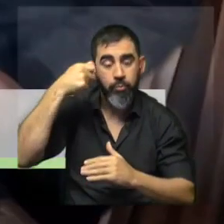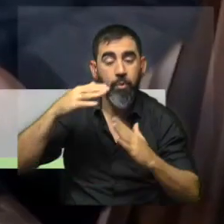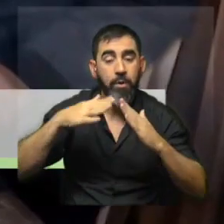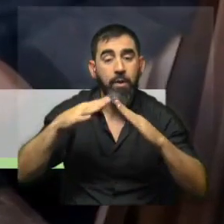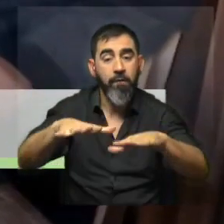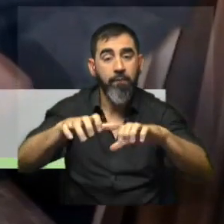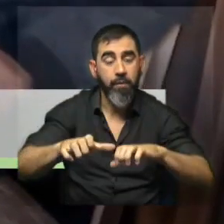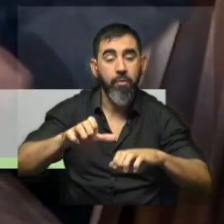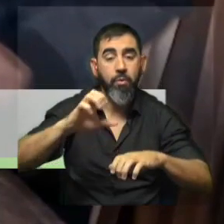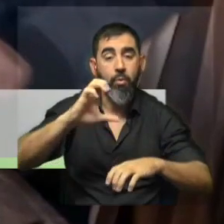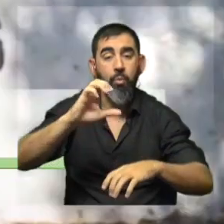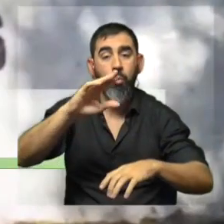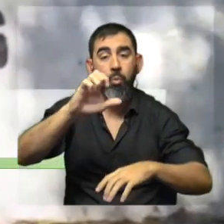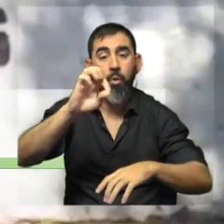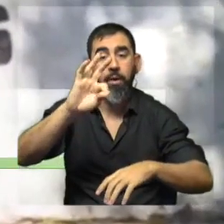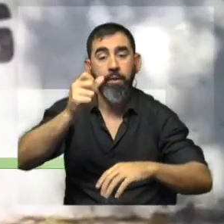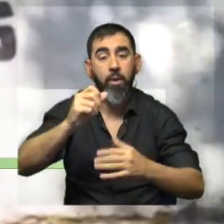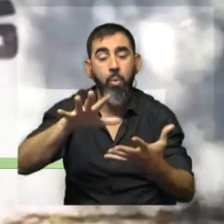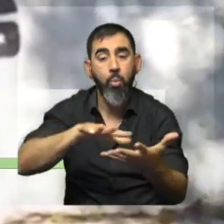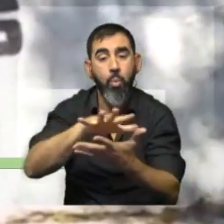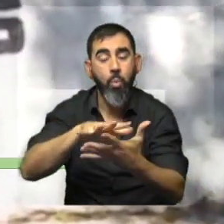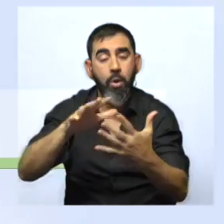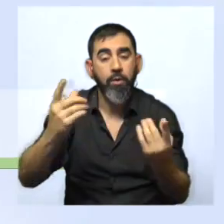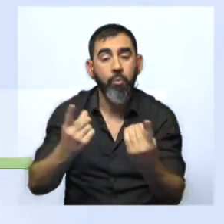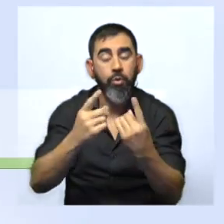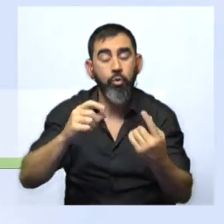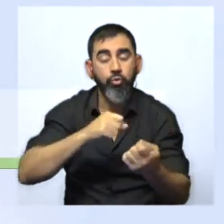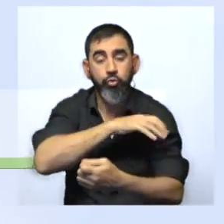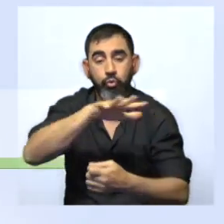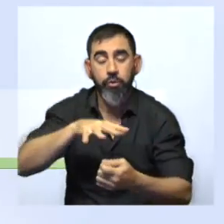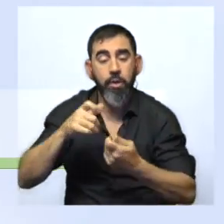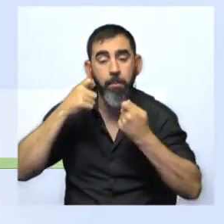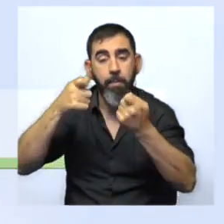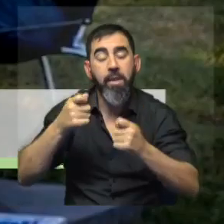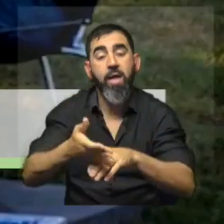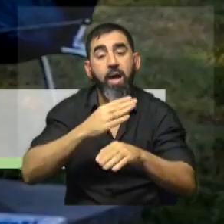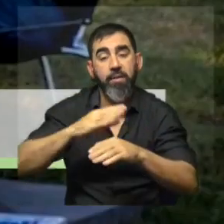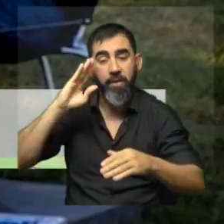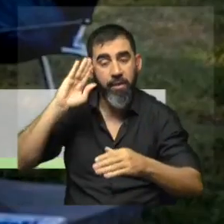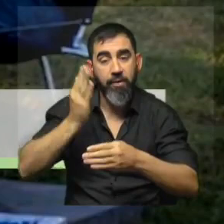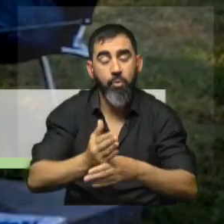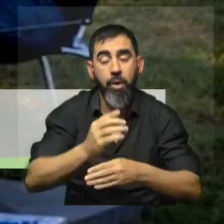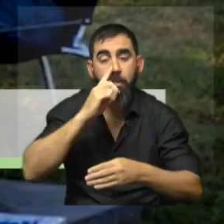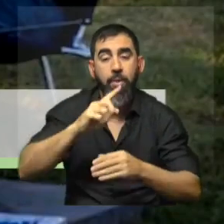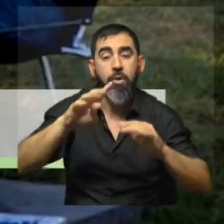vivió Luisa Cuesta, un punto de encuentro social y militante previo al golpe de Estado de